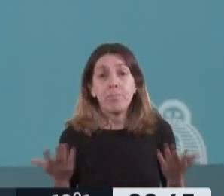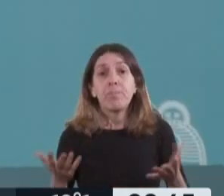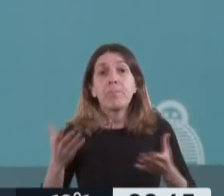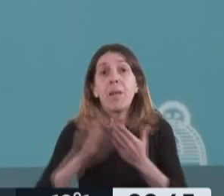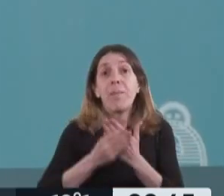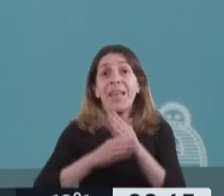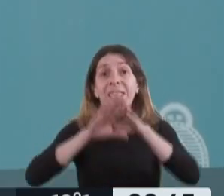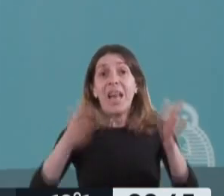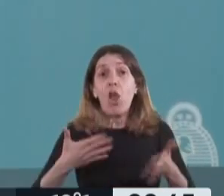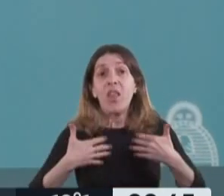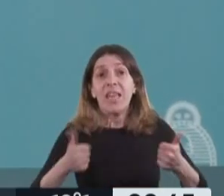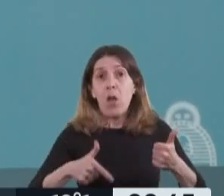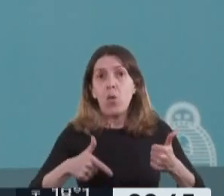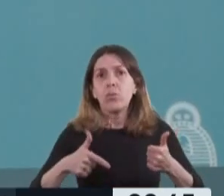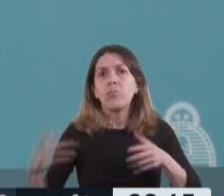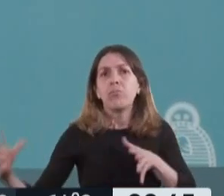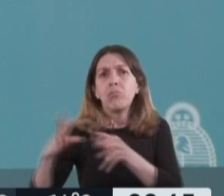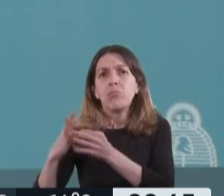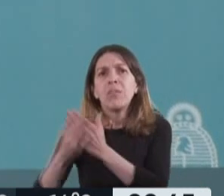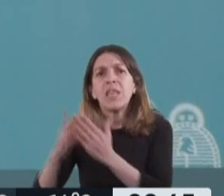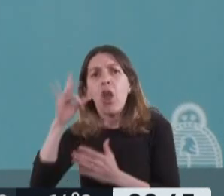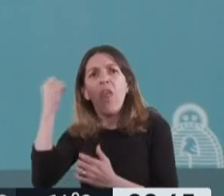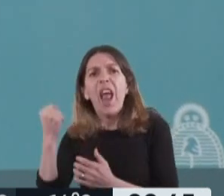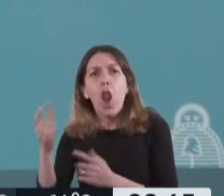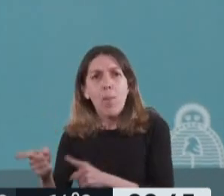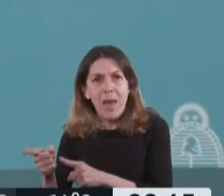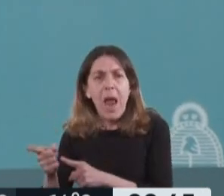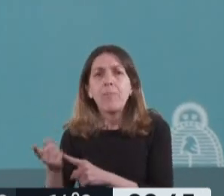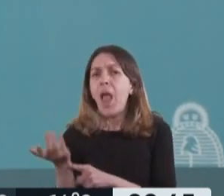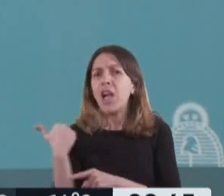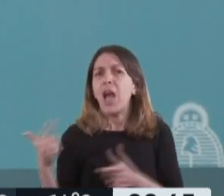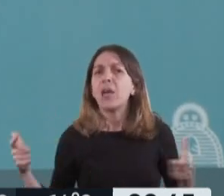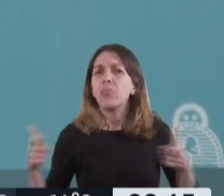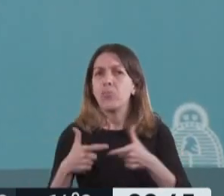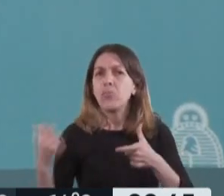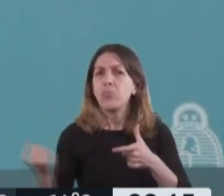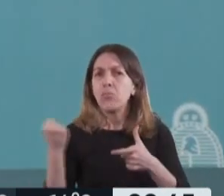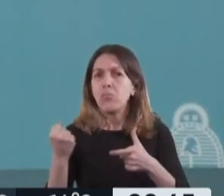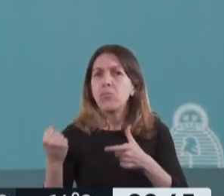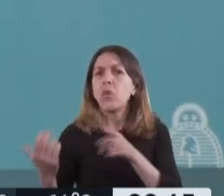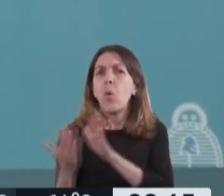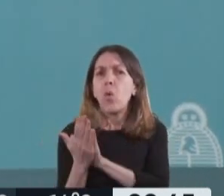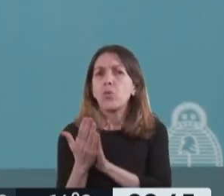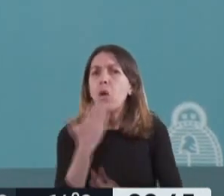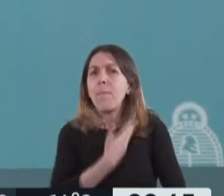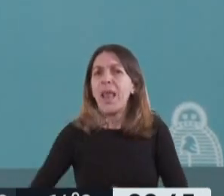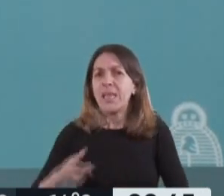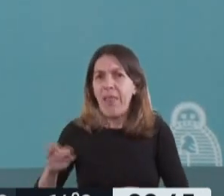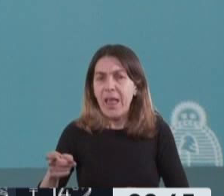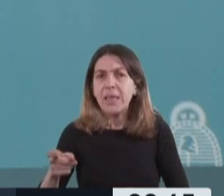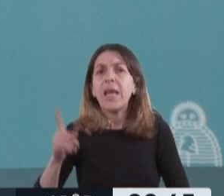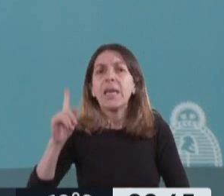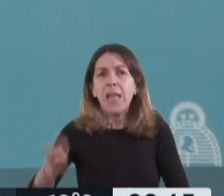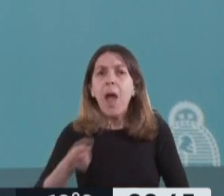ministerio de salud trabajando en conjunto con el ministerio de economía- ayer hubo una reunión muy importante con el presidente y no solamente